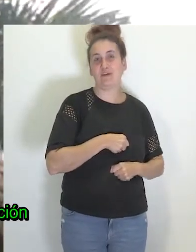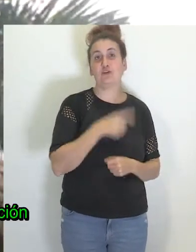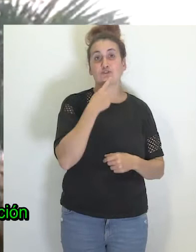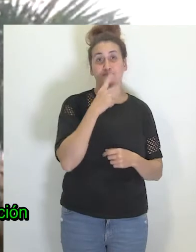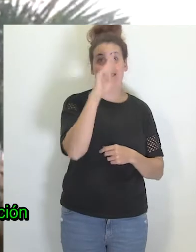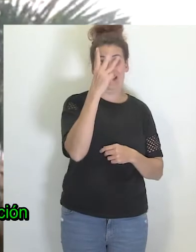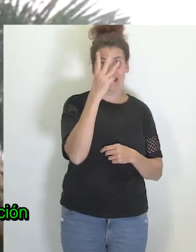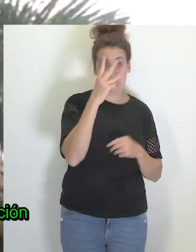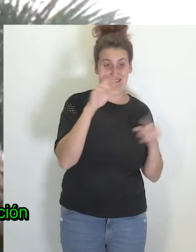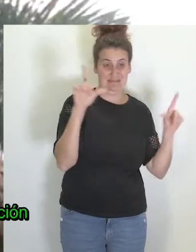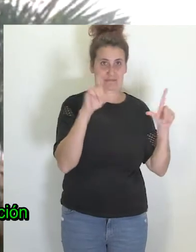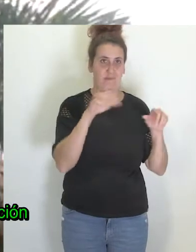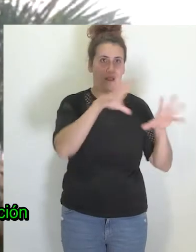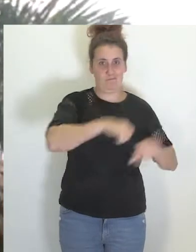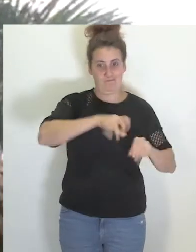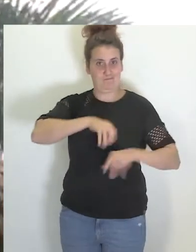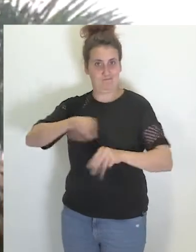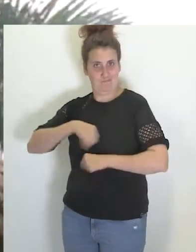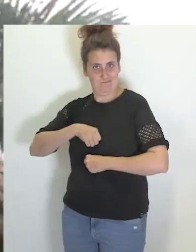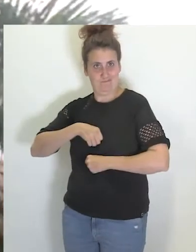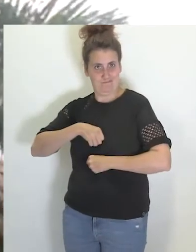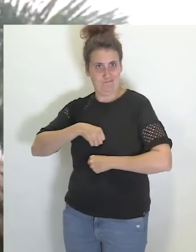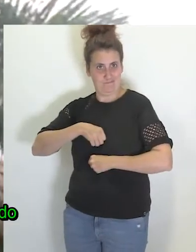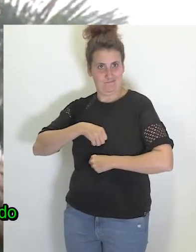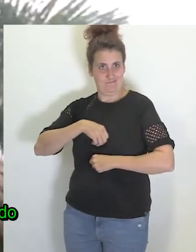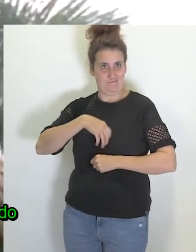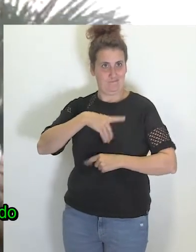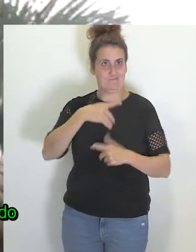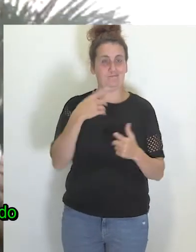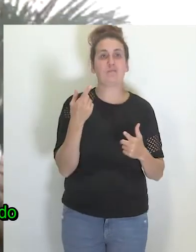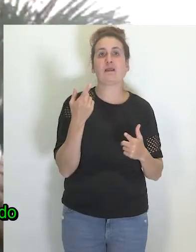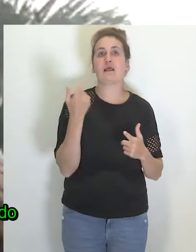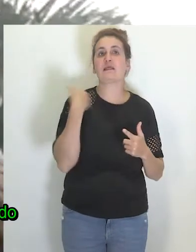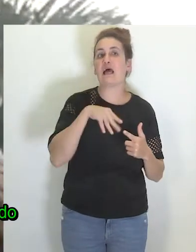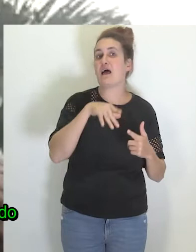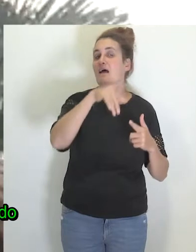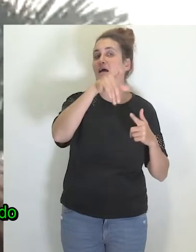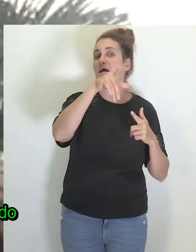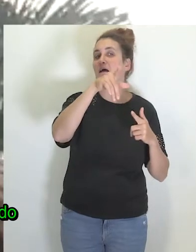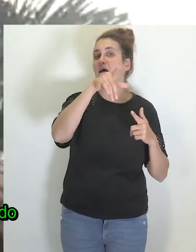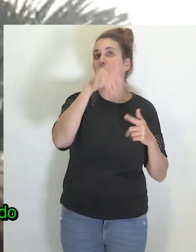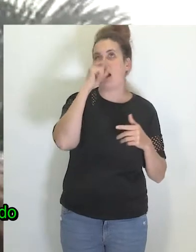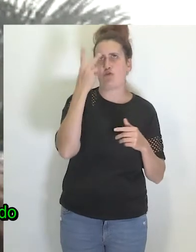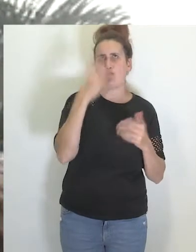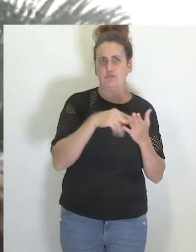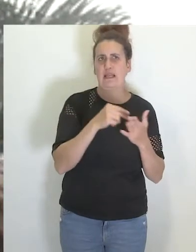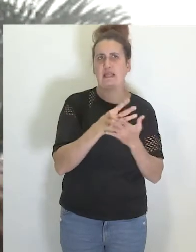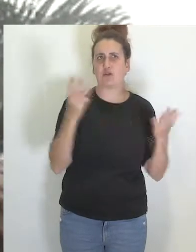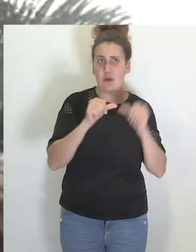Son tres medios de comunicación allanados: 100% Noticias, un canal de televisión allanado en diciembre de 2018,